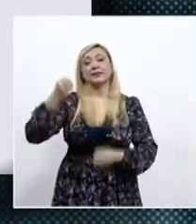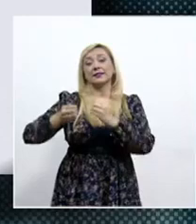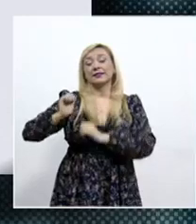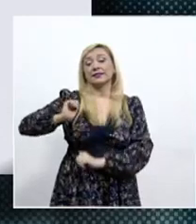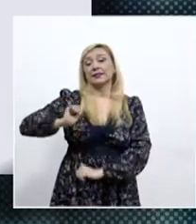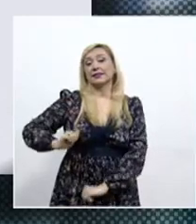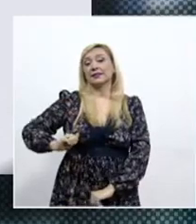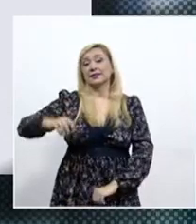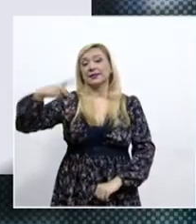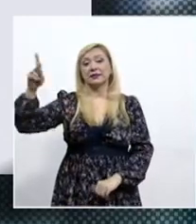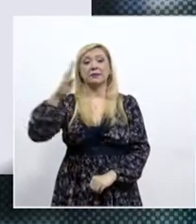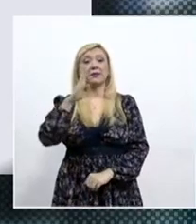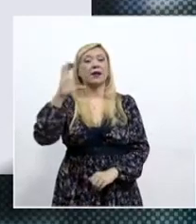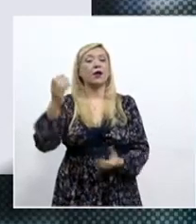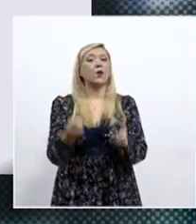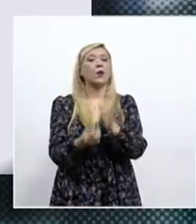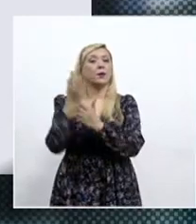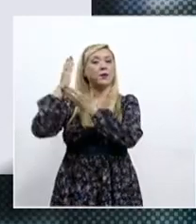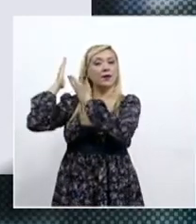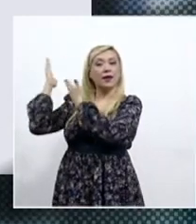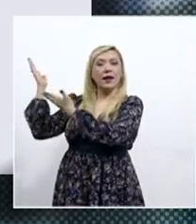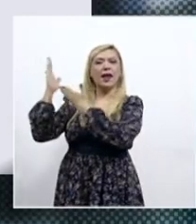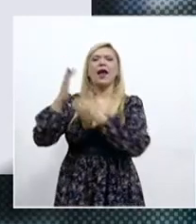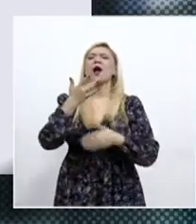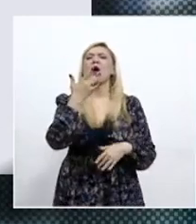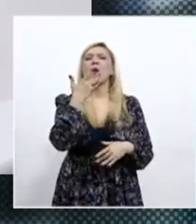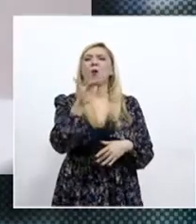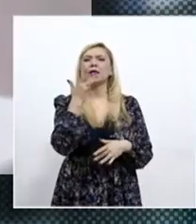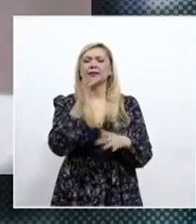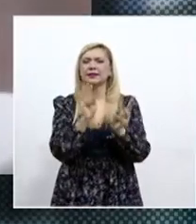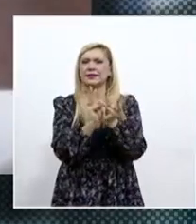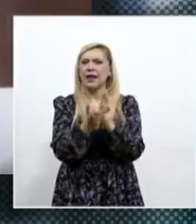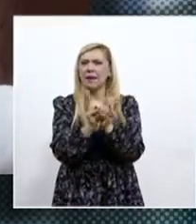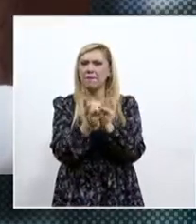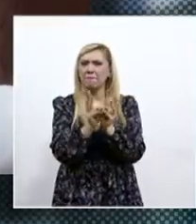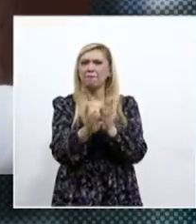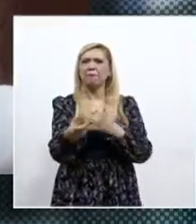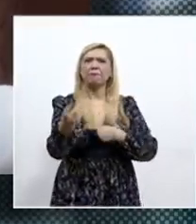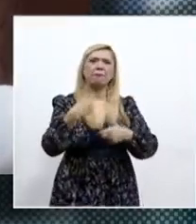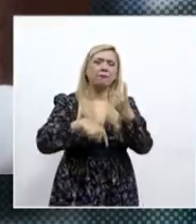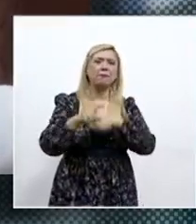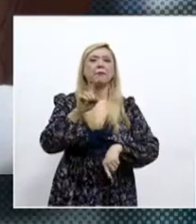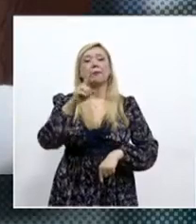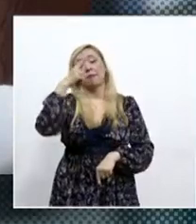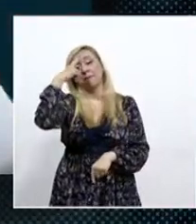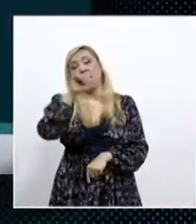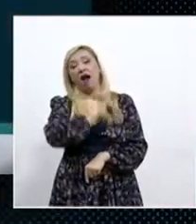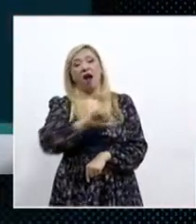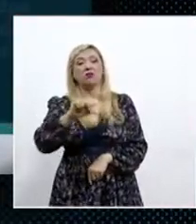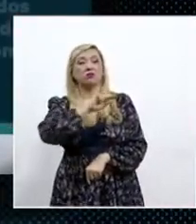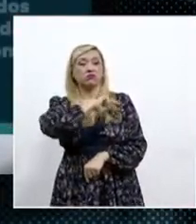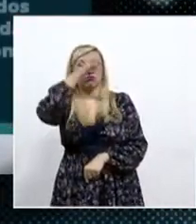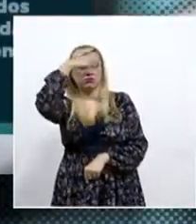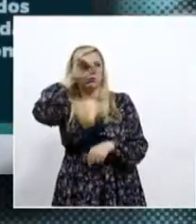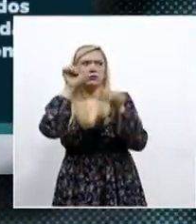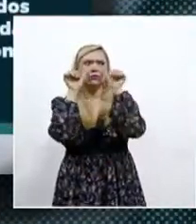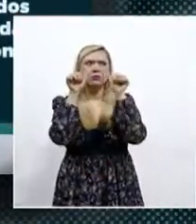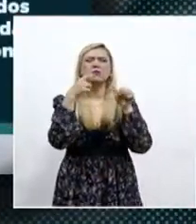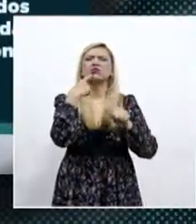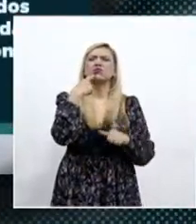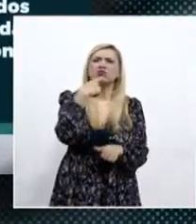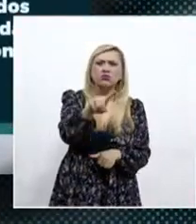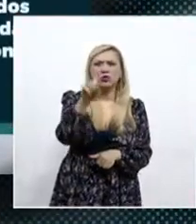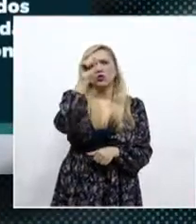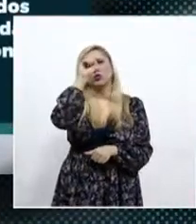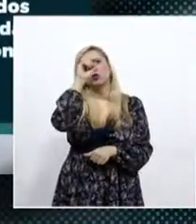de capacidades, de instrumentos y de inversiones en tecnología y en las personas que